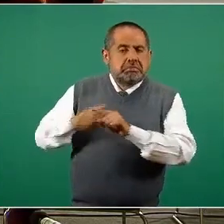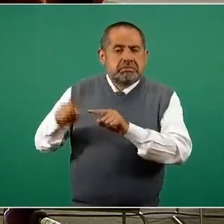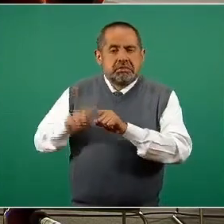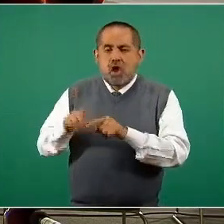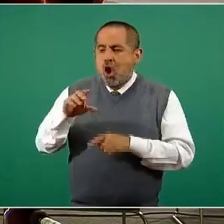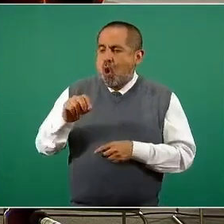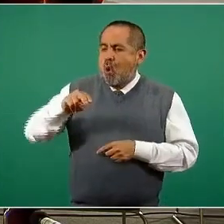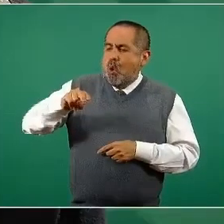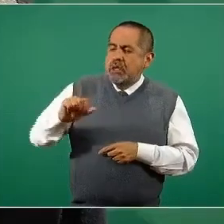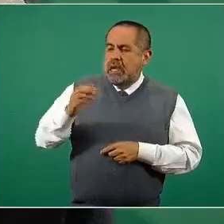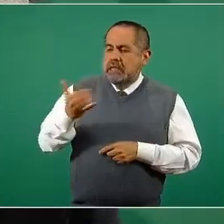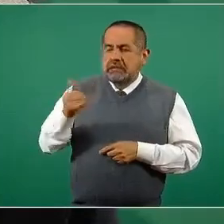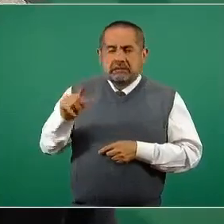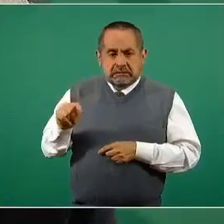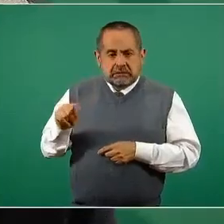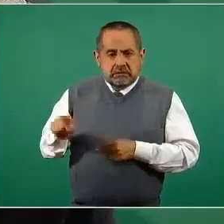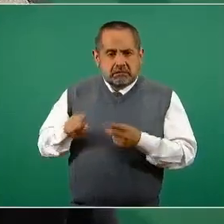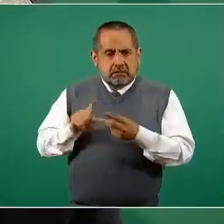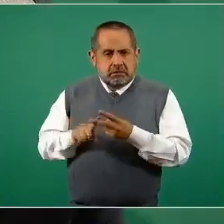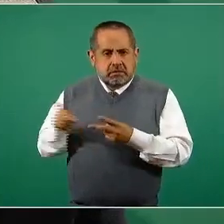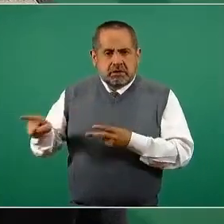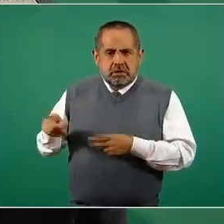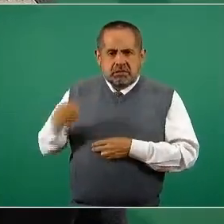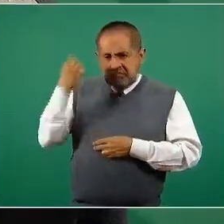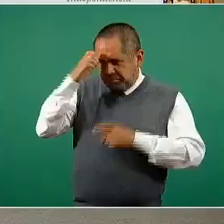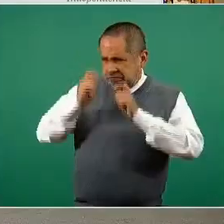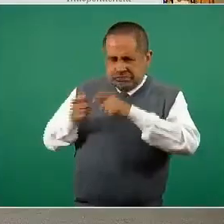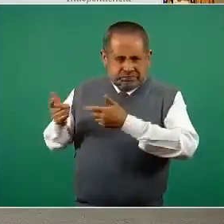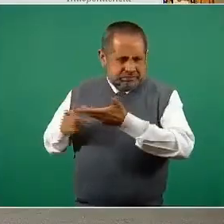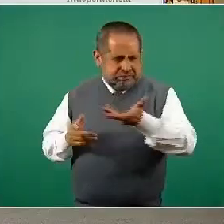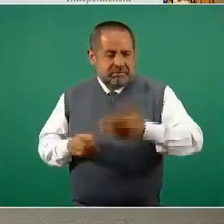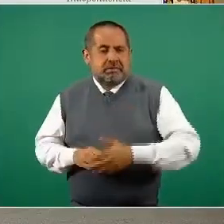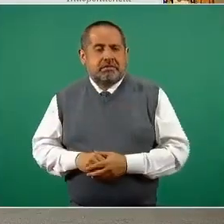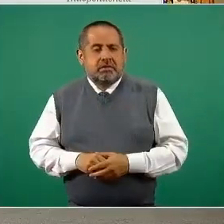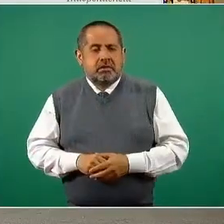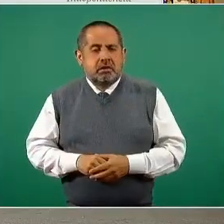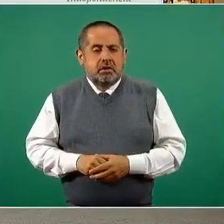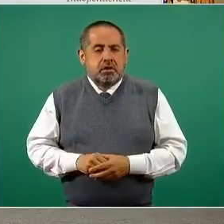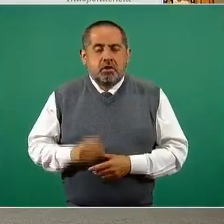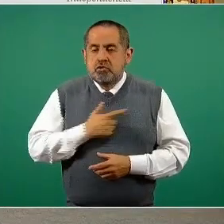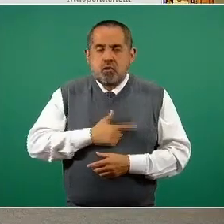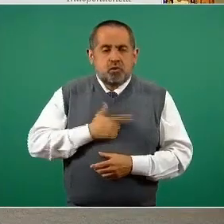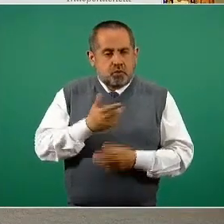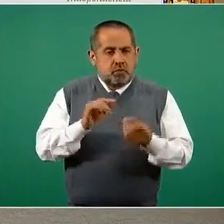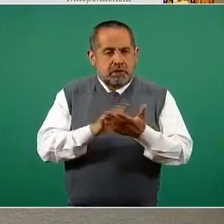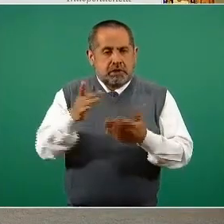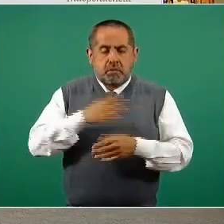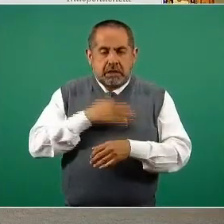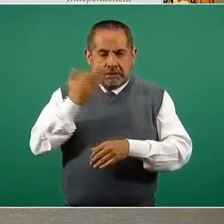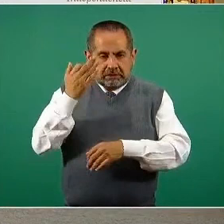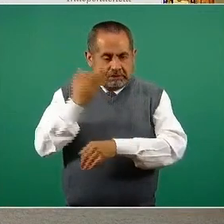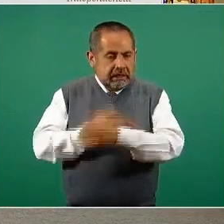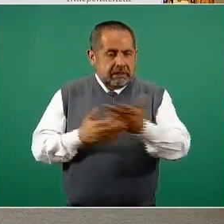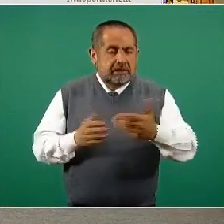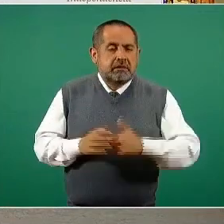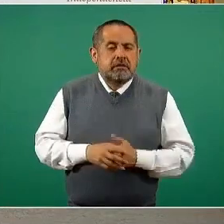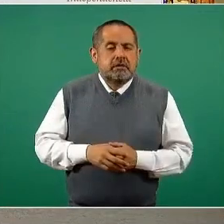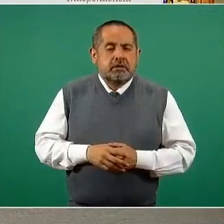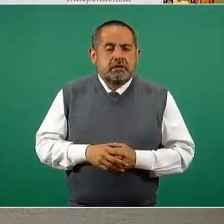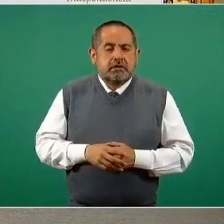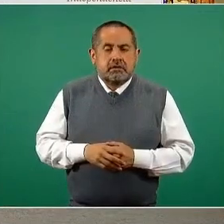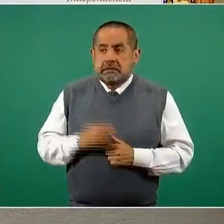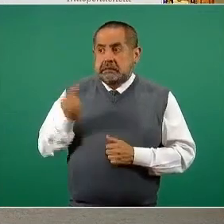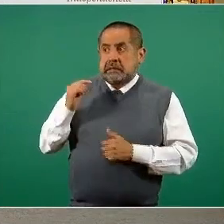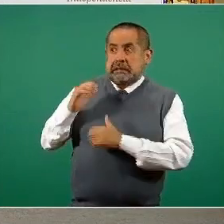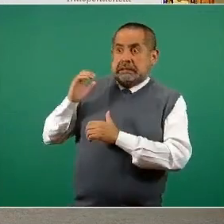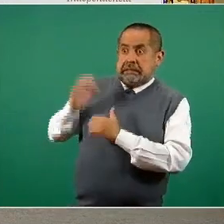el CONACYT. Doctor López-Gatell, si usted gusta comentarnos. Con mucho gusto. Muchas gracias, muy buenas tardes. Recién